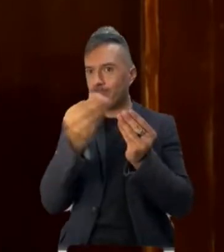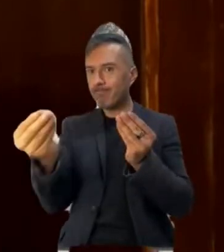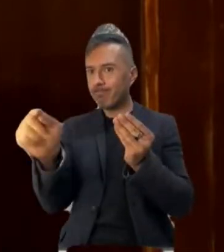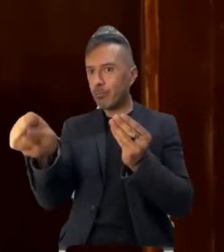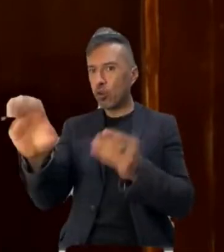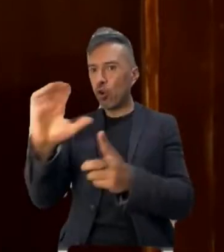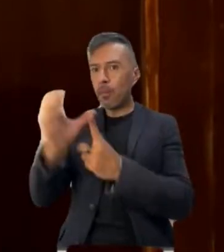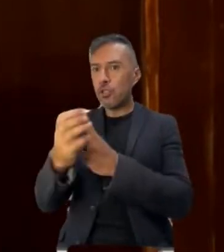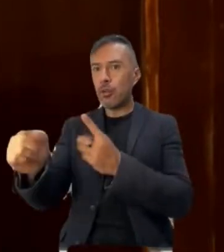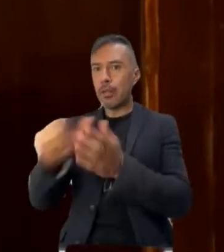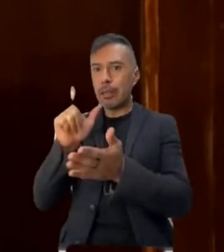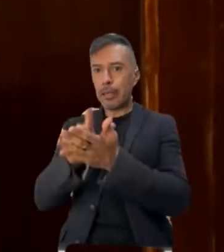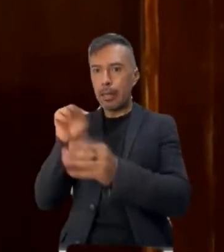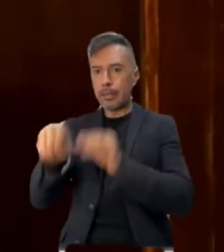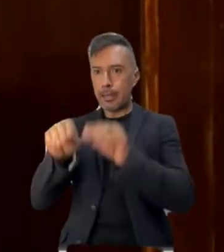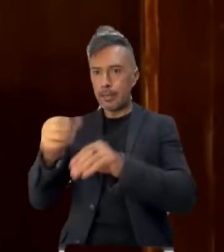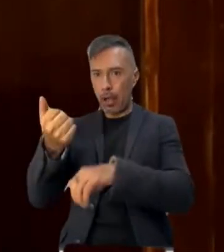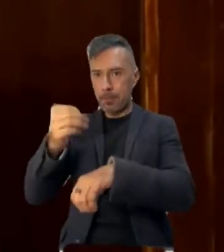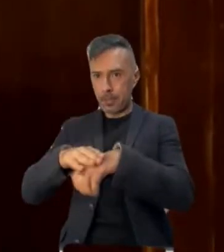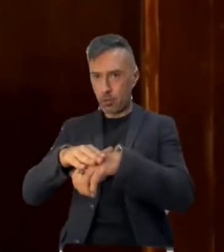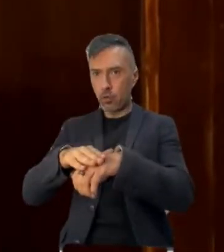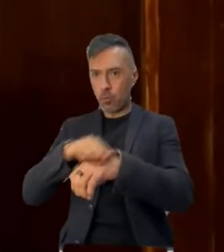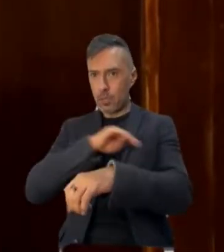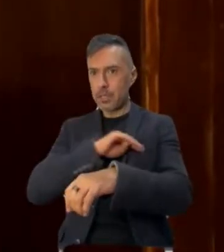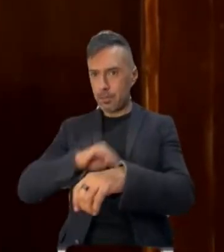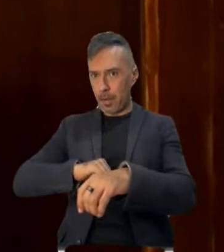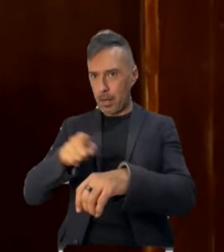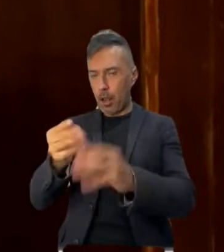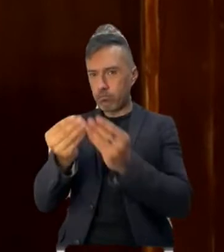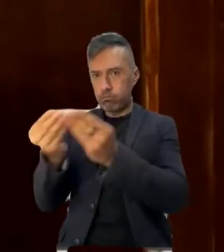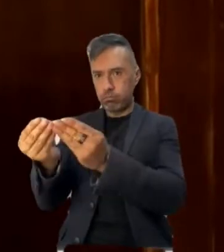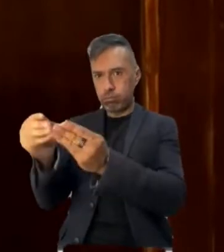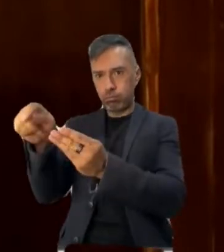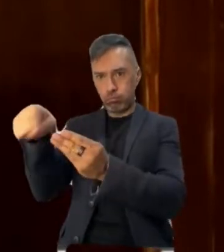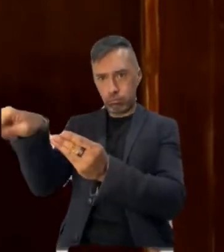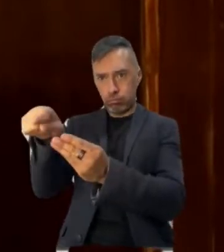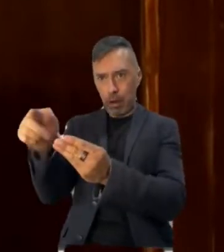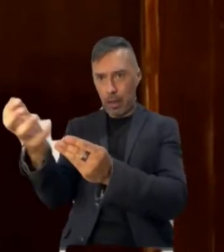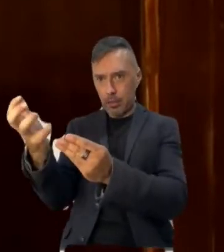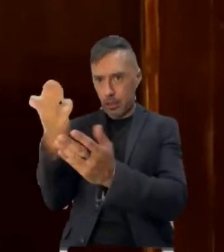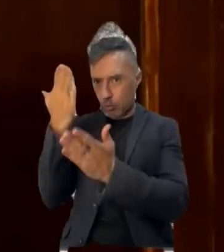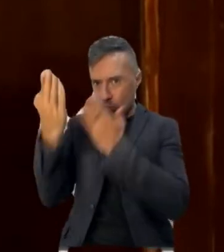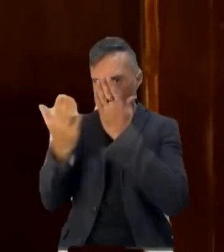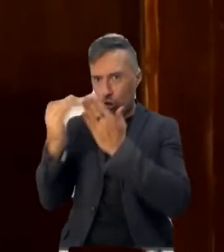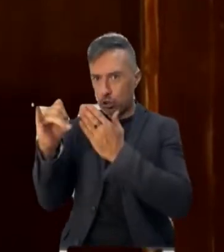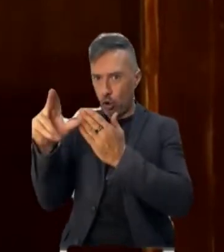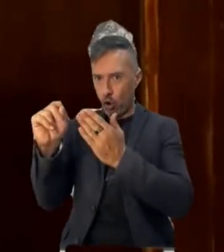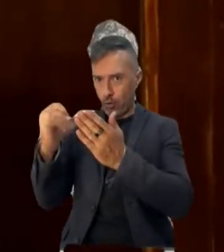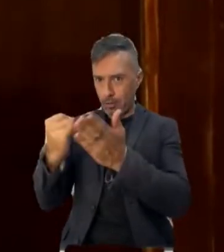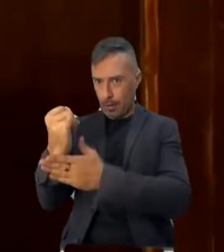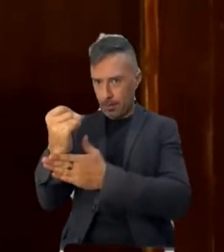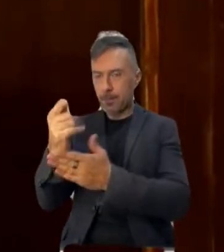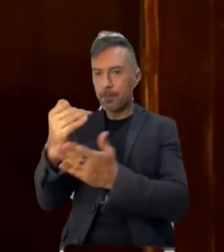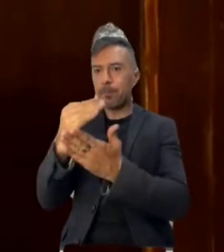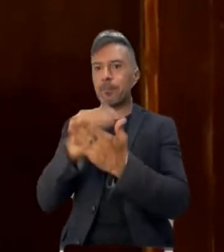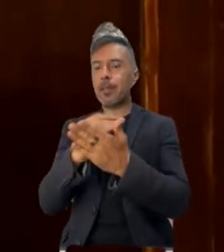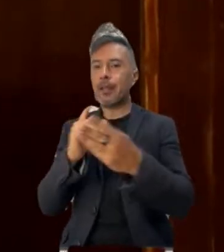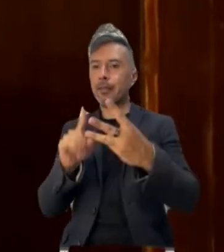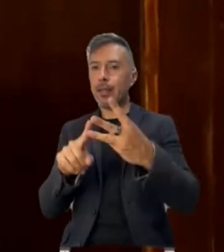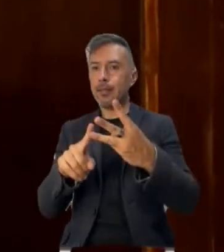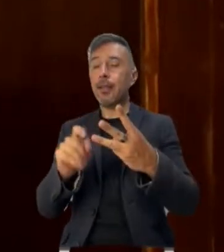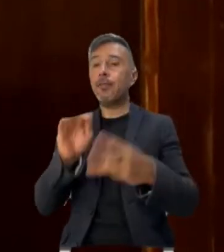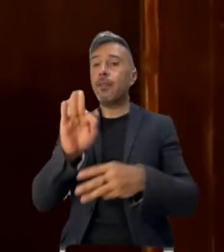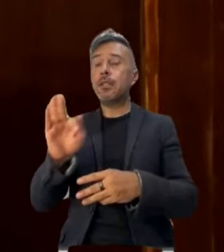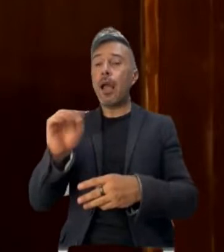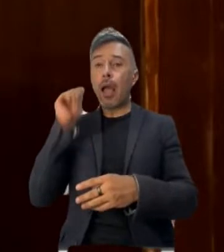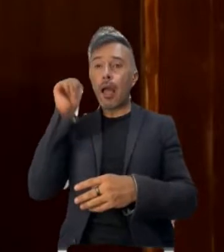Administración Municipal para su estudio y dictamen. 3. El día 18 de abril del 2023, mediante